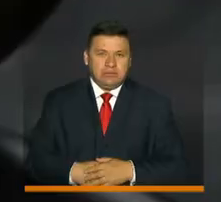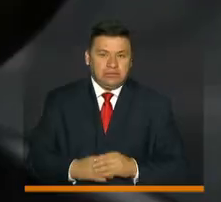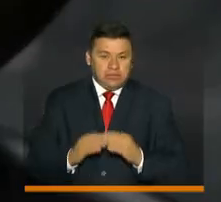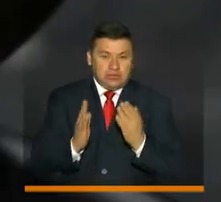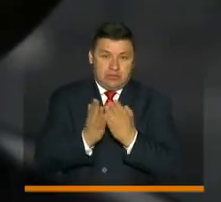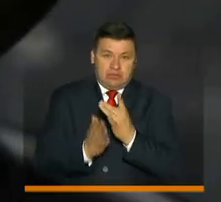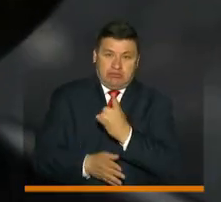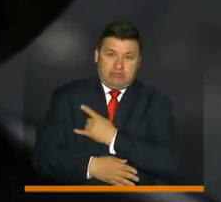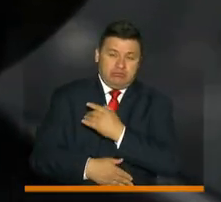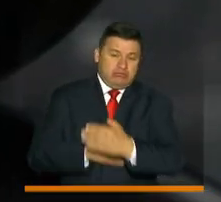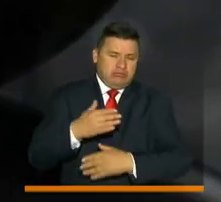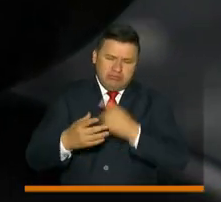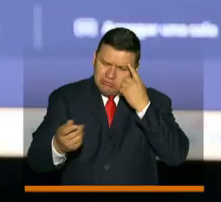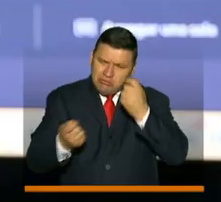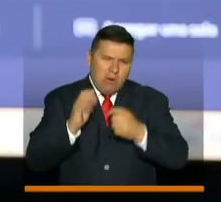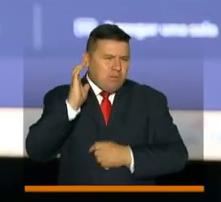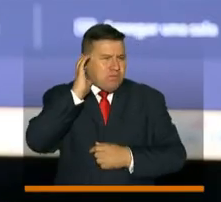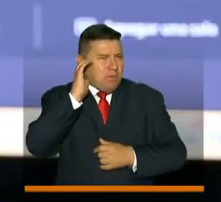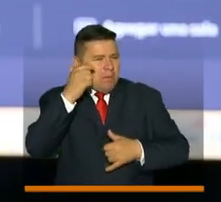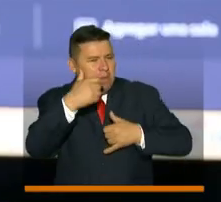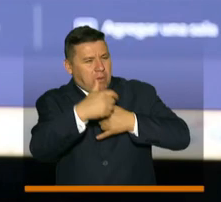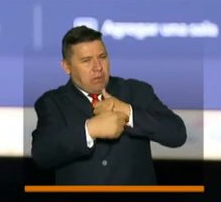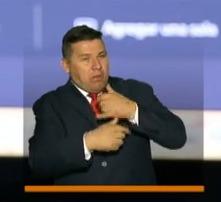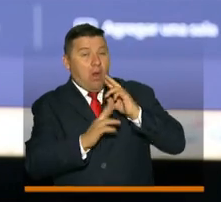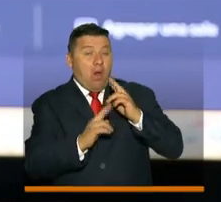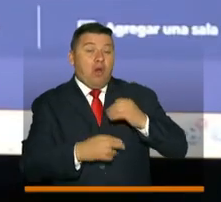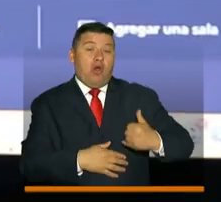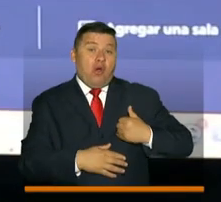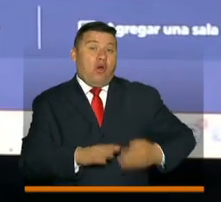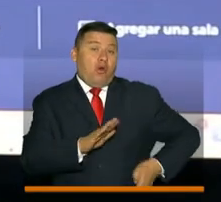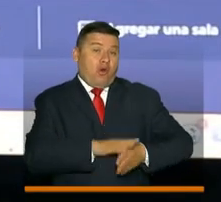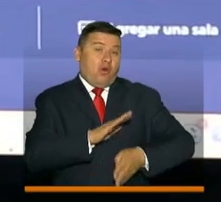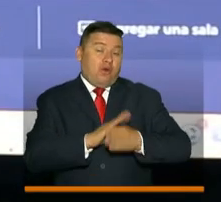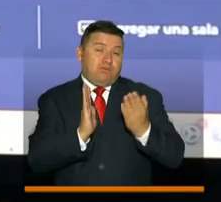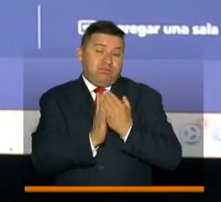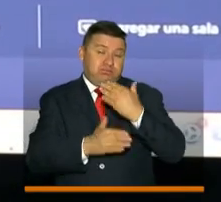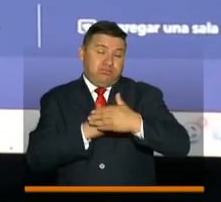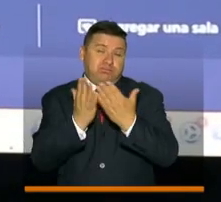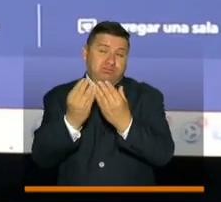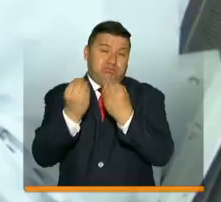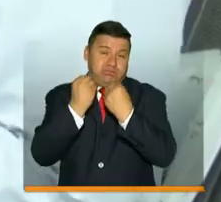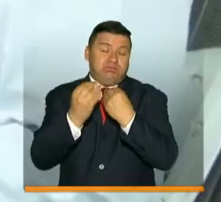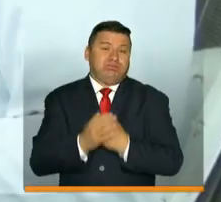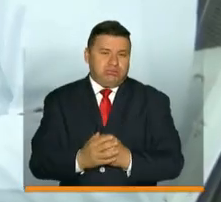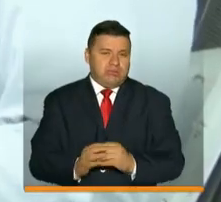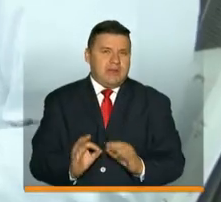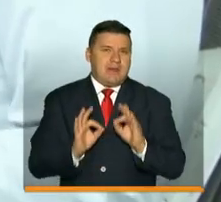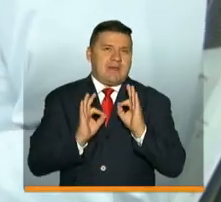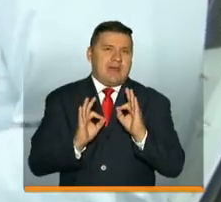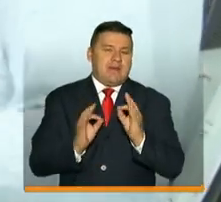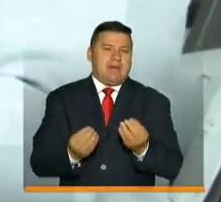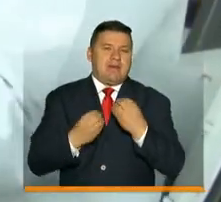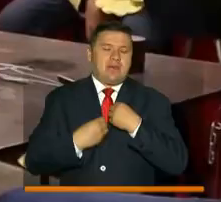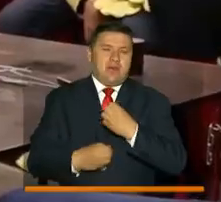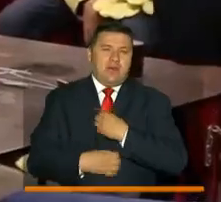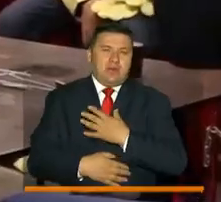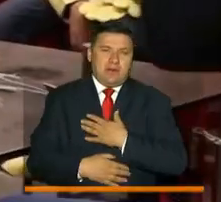educación superior adelanta estrategias que permitirán que nuestros jóvenes continúen sus procesos educativos con calidad y